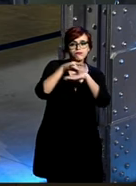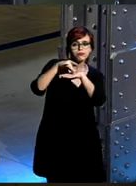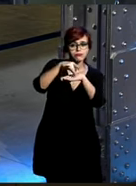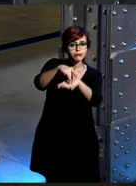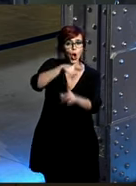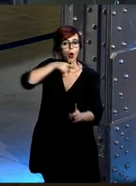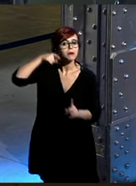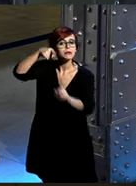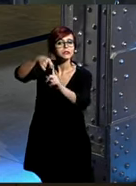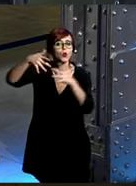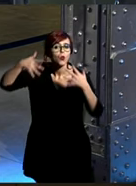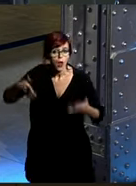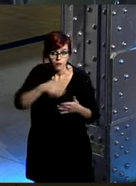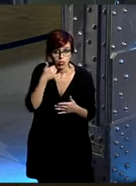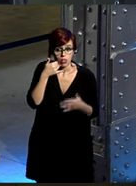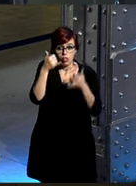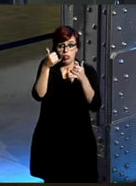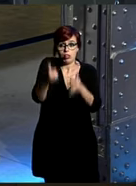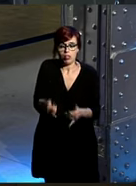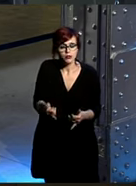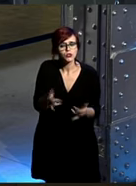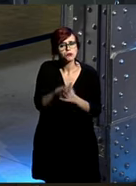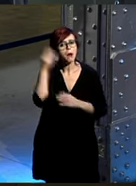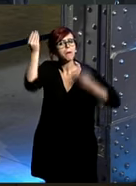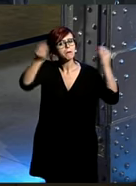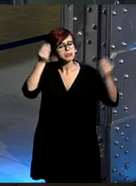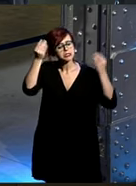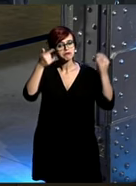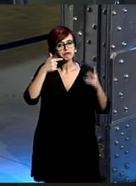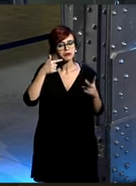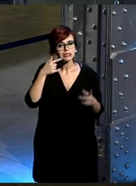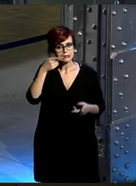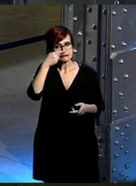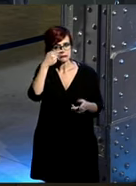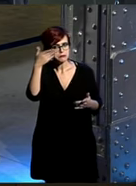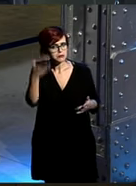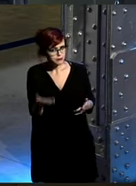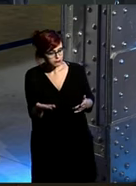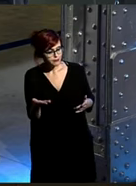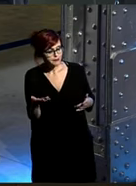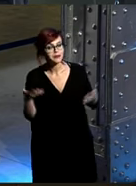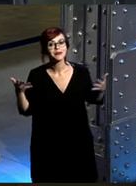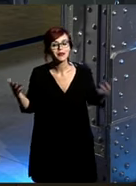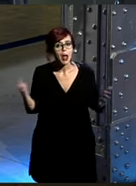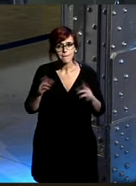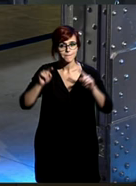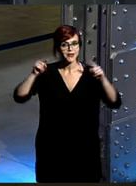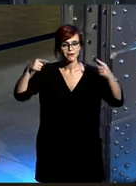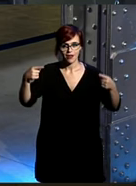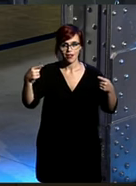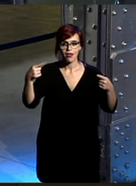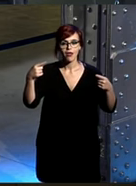cuál es el futuro ya casi presente, ¿no? Y son dos reflexiones que me parecen importantes. La primera